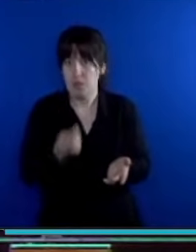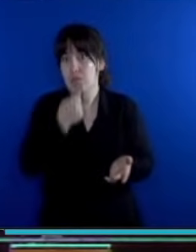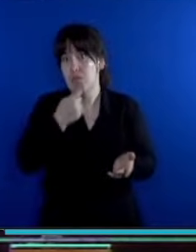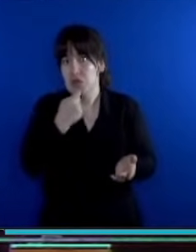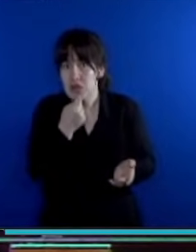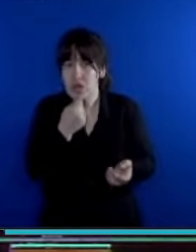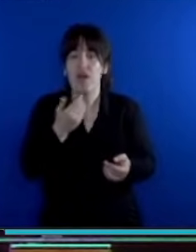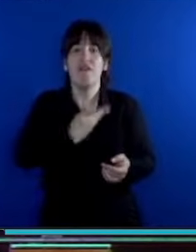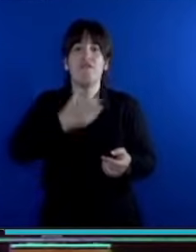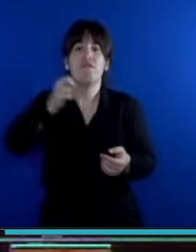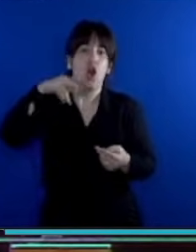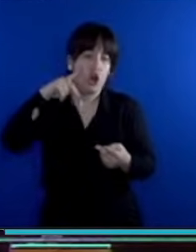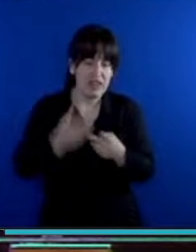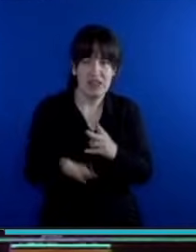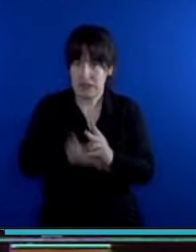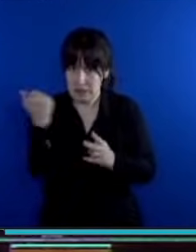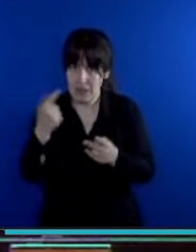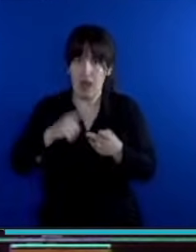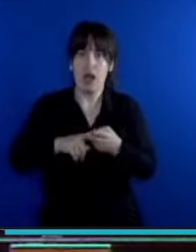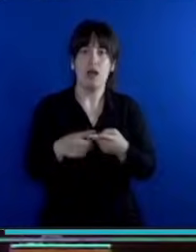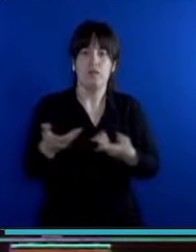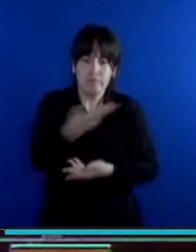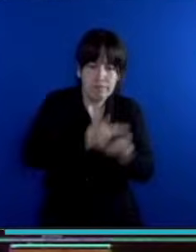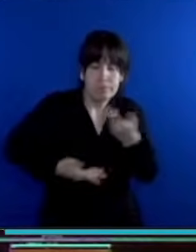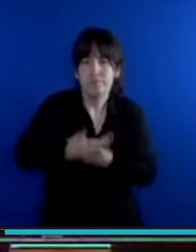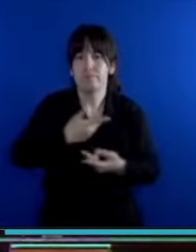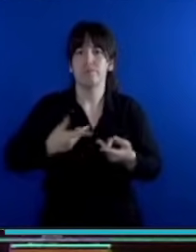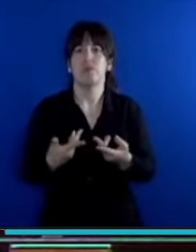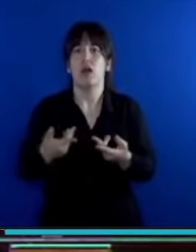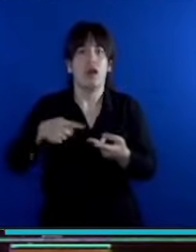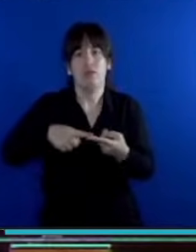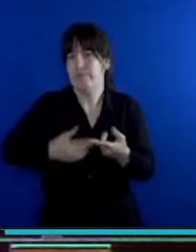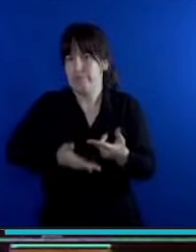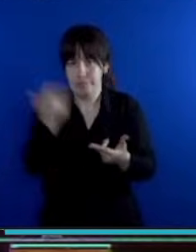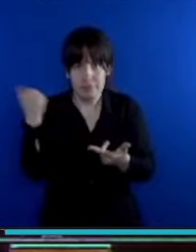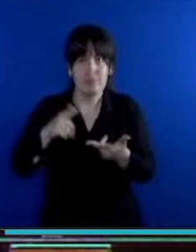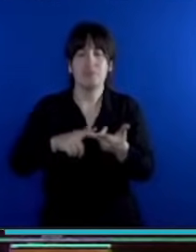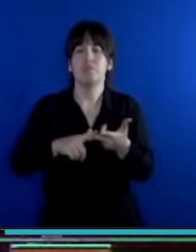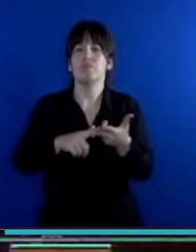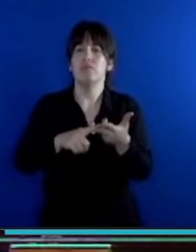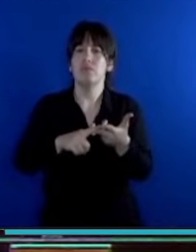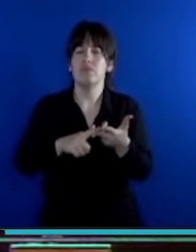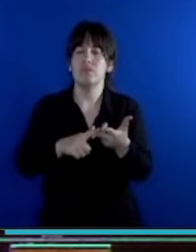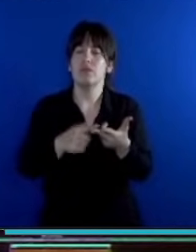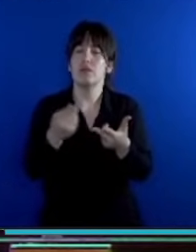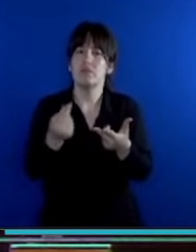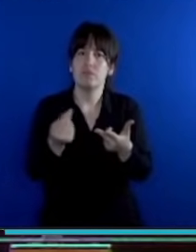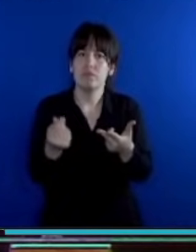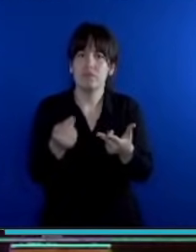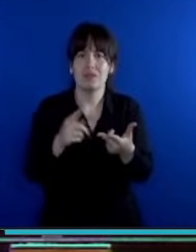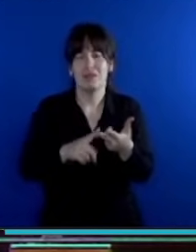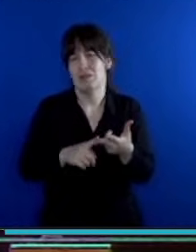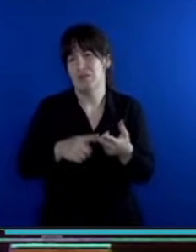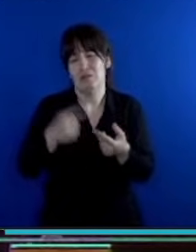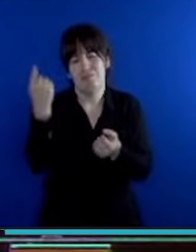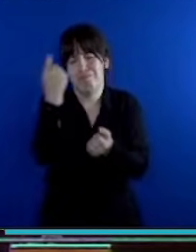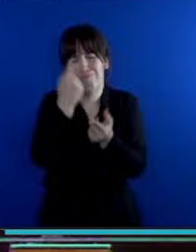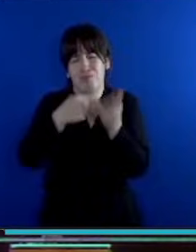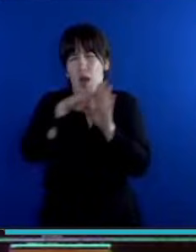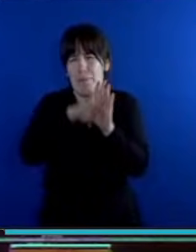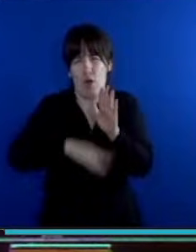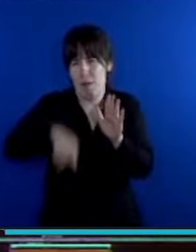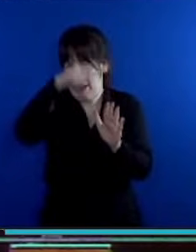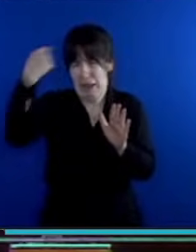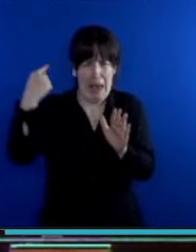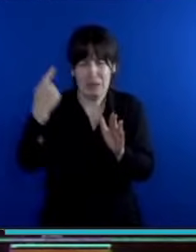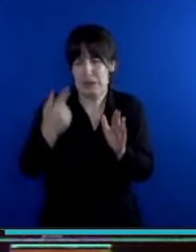del FONID, con la quita de la coparticipación, con la finalización de una infinidad de programas nacionales que